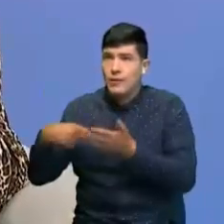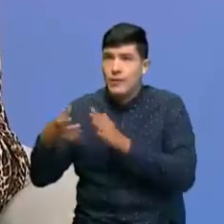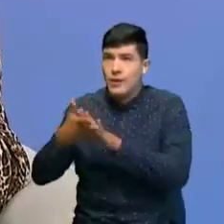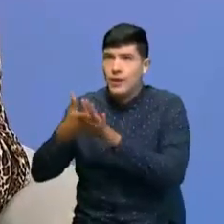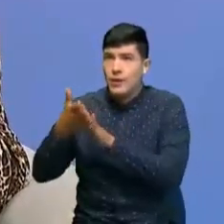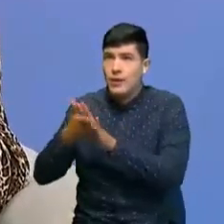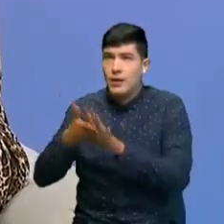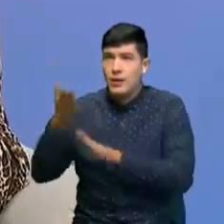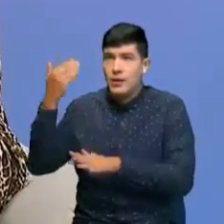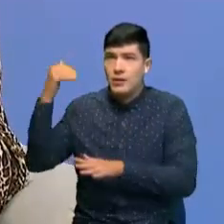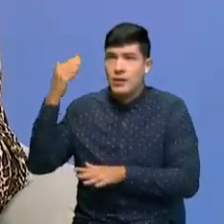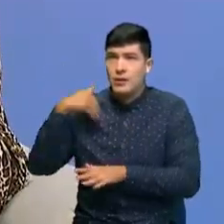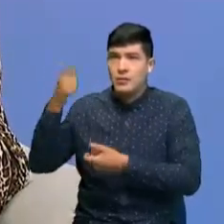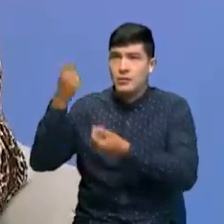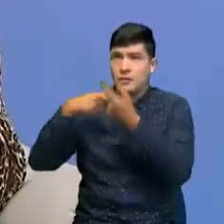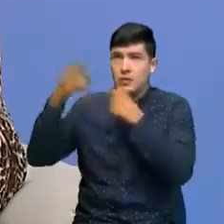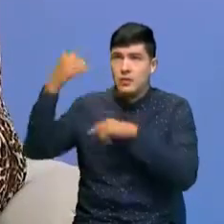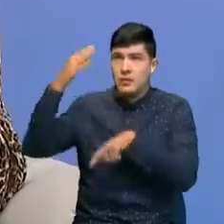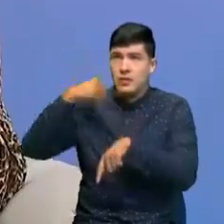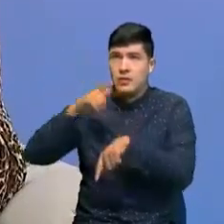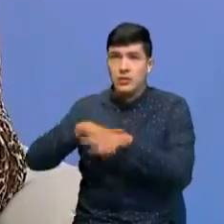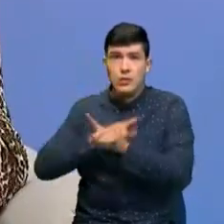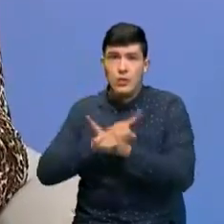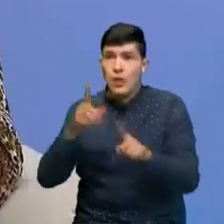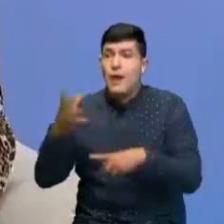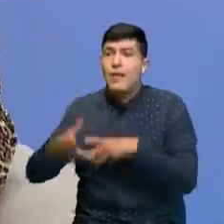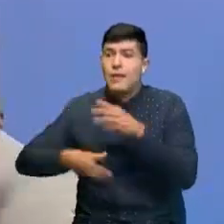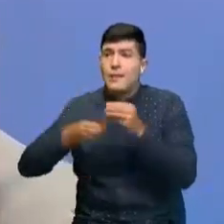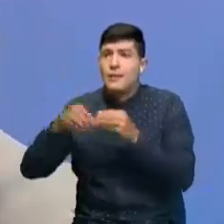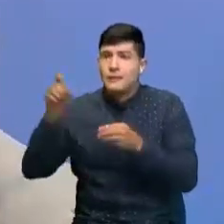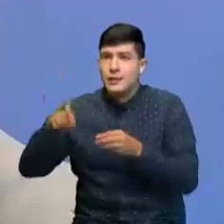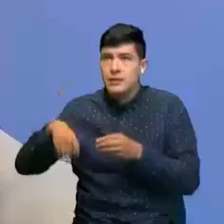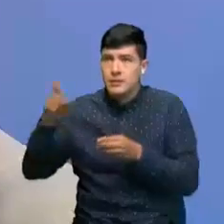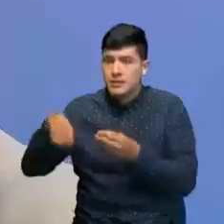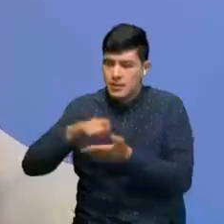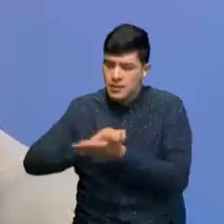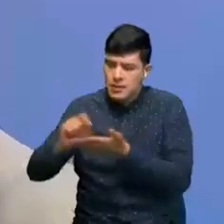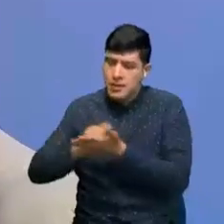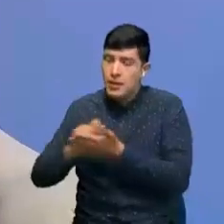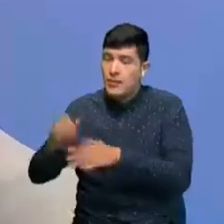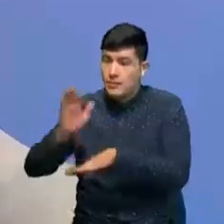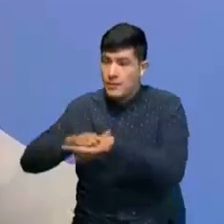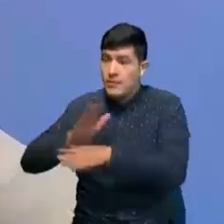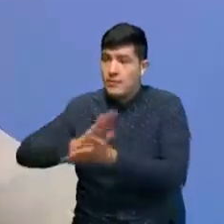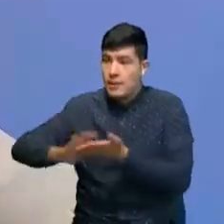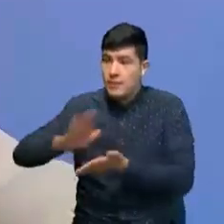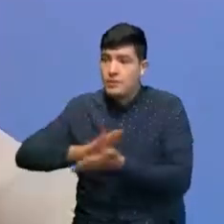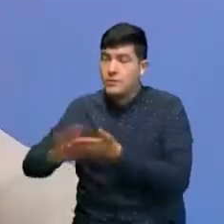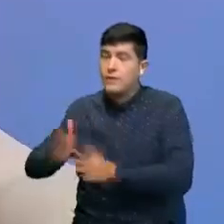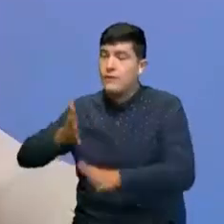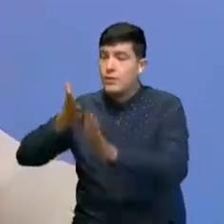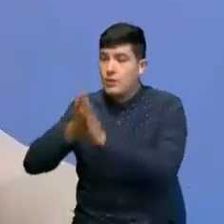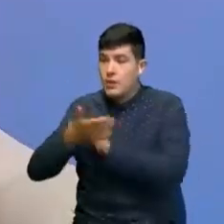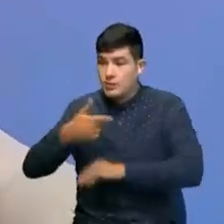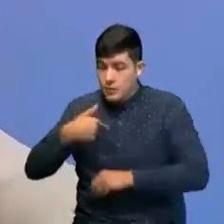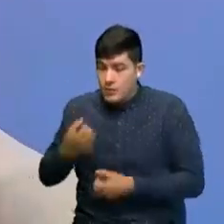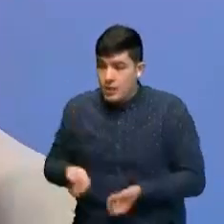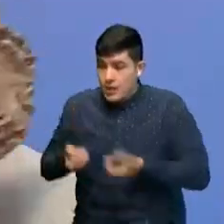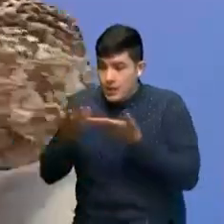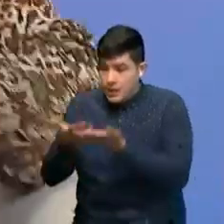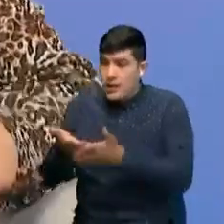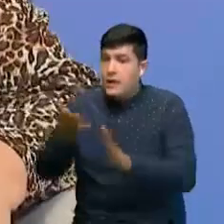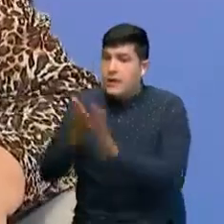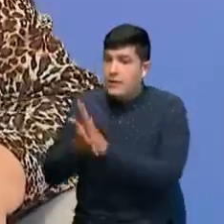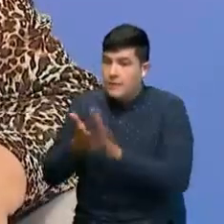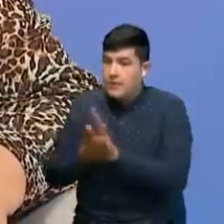formulario que nos hacían firmar en esa época, sí, sino que se requería además un consentimiento informado, es decir, le informo en qué condiciones se va